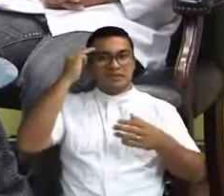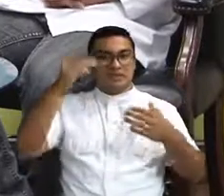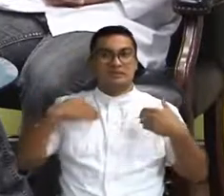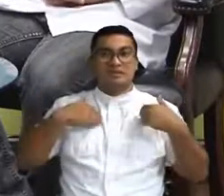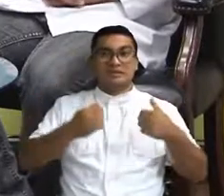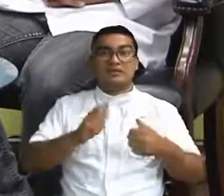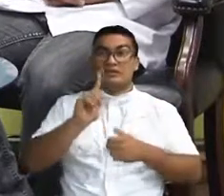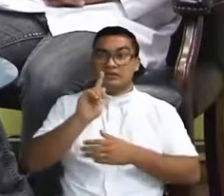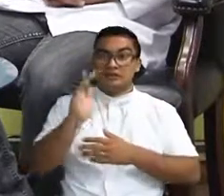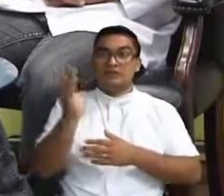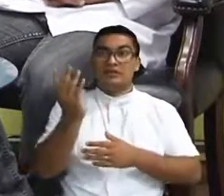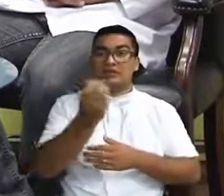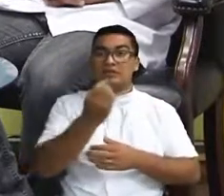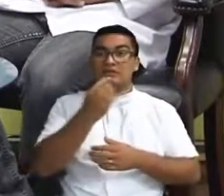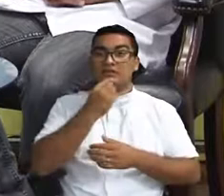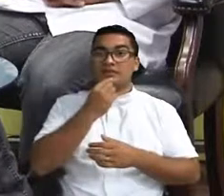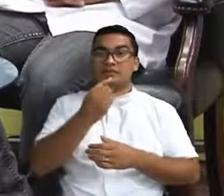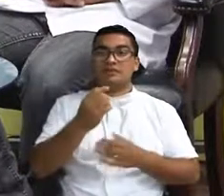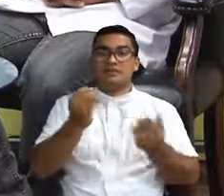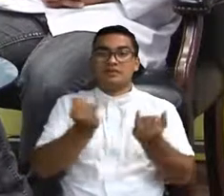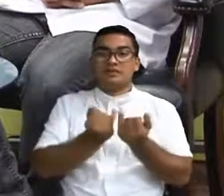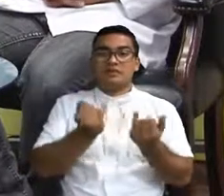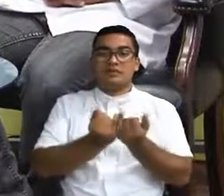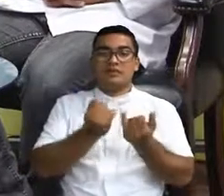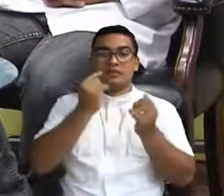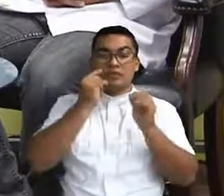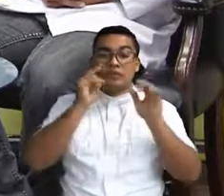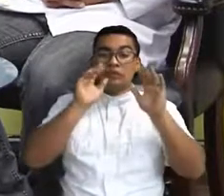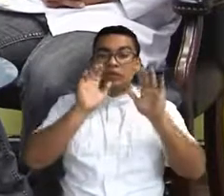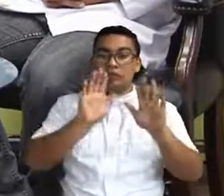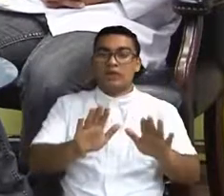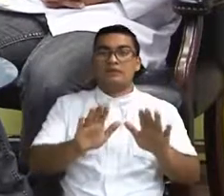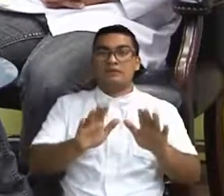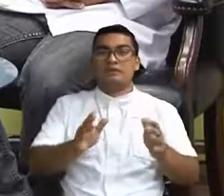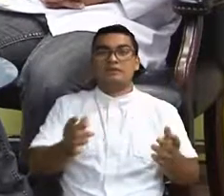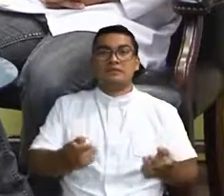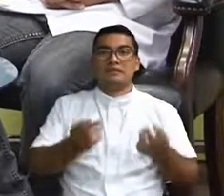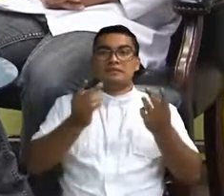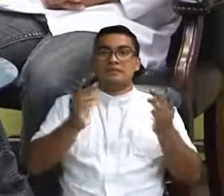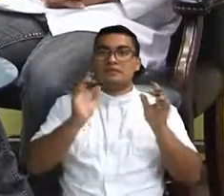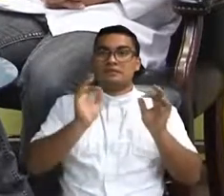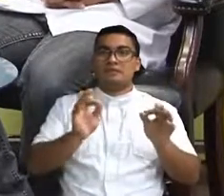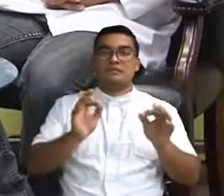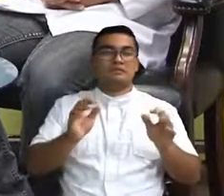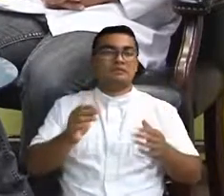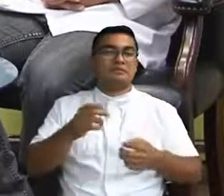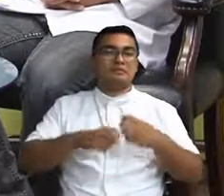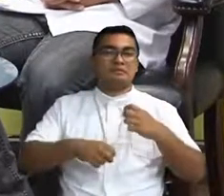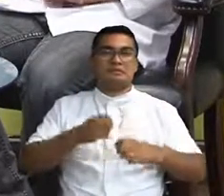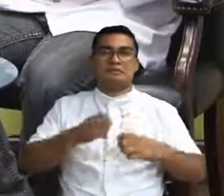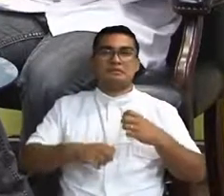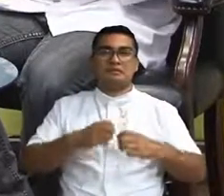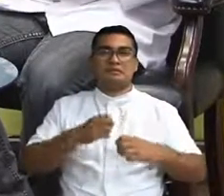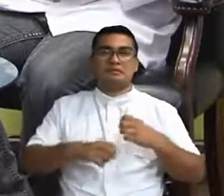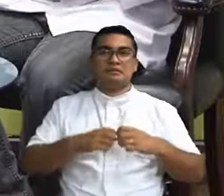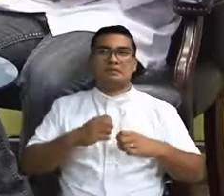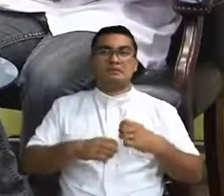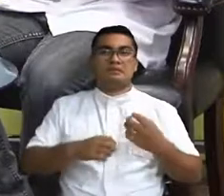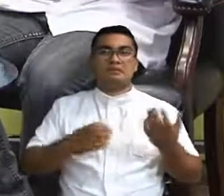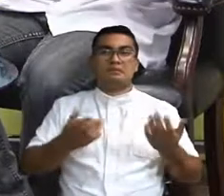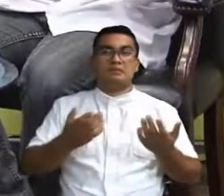todos. Uh-huh. Y mientras tengan una prevención exacta, van a tener menos problemas relacionados a lo que